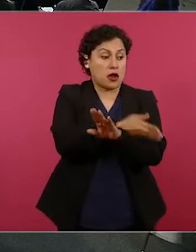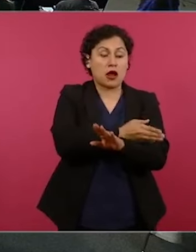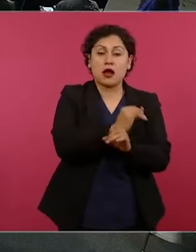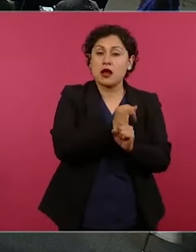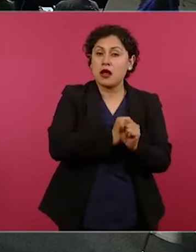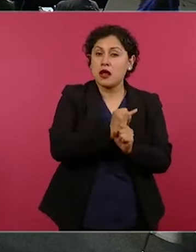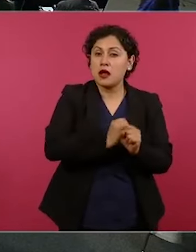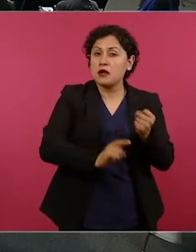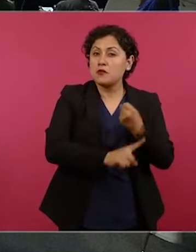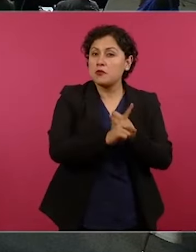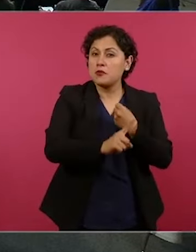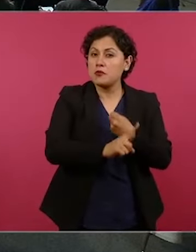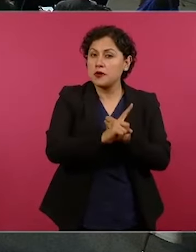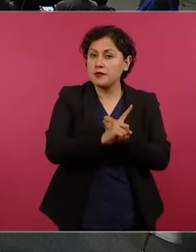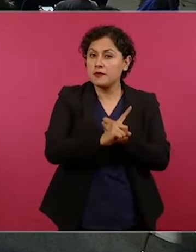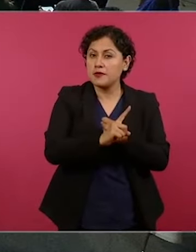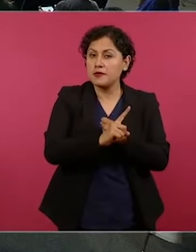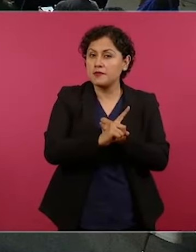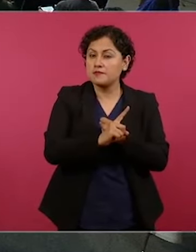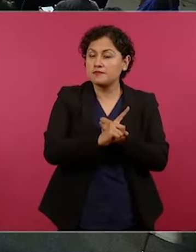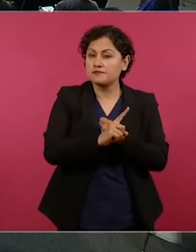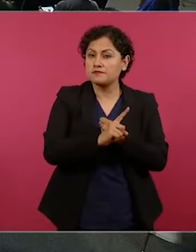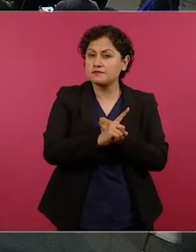¿por qué